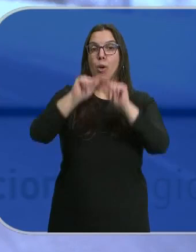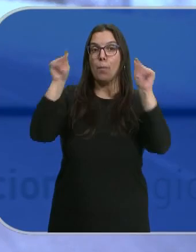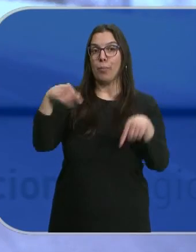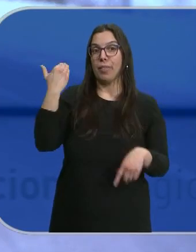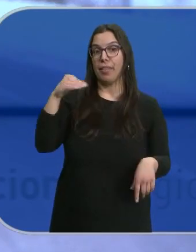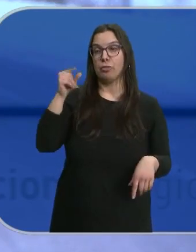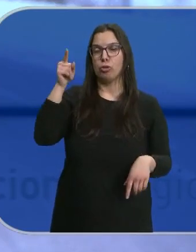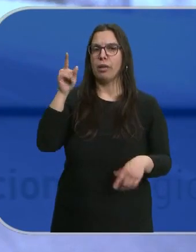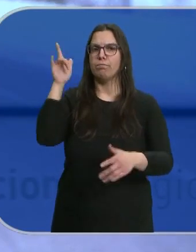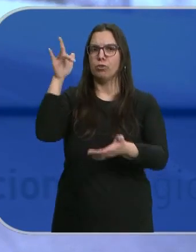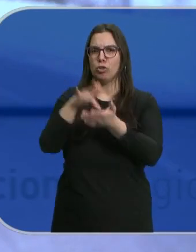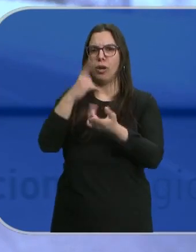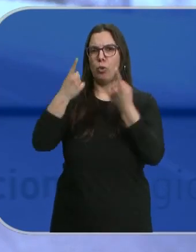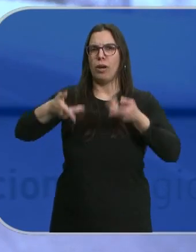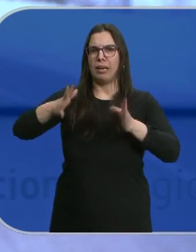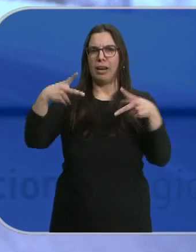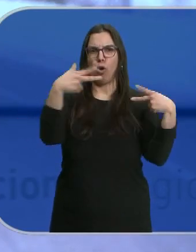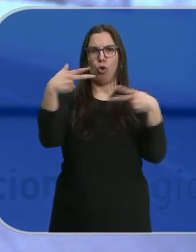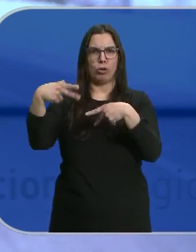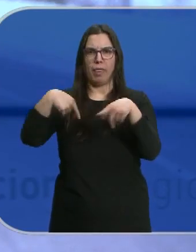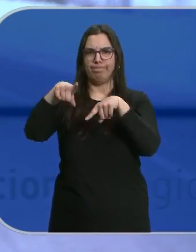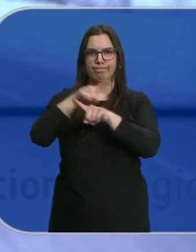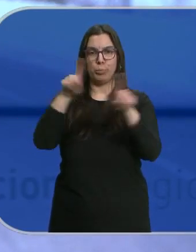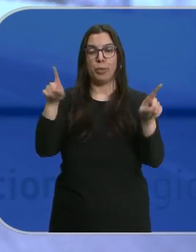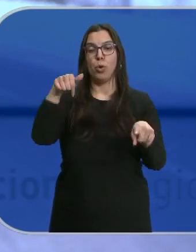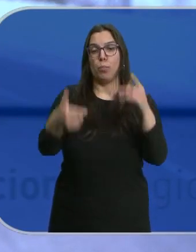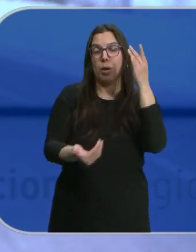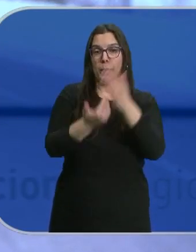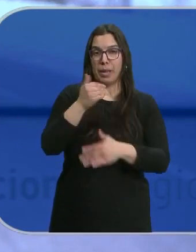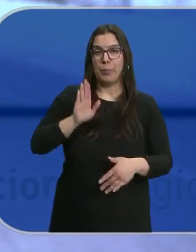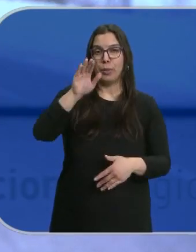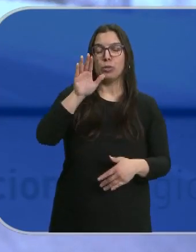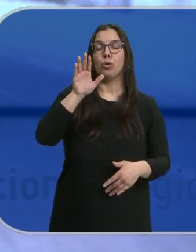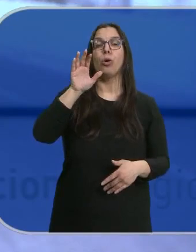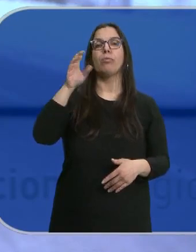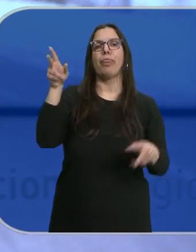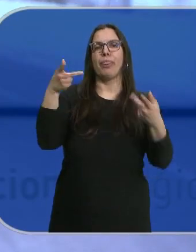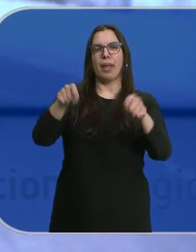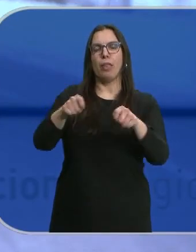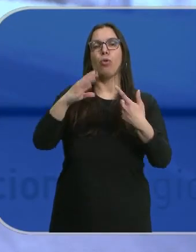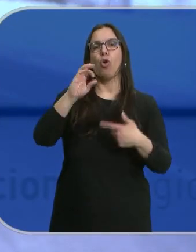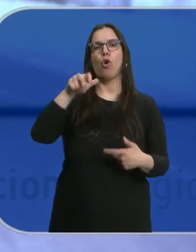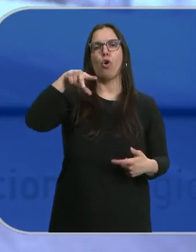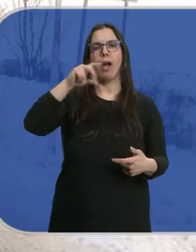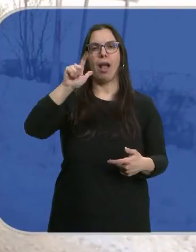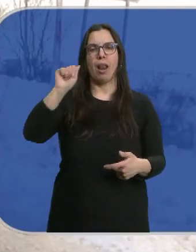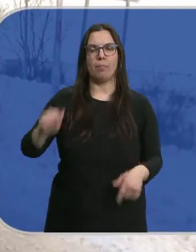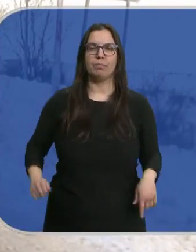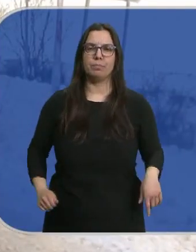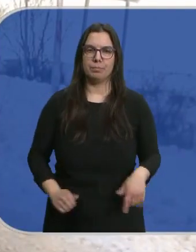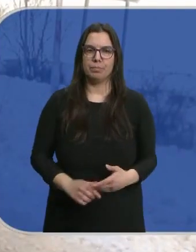de Soria fue necesario incluso cortar varias carreteras y esta mañana el puerto de Oncala continuaba cerrado. Sara Martín.